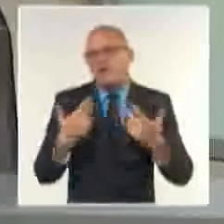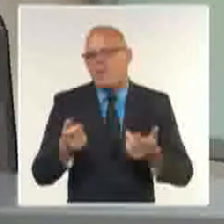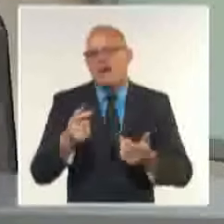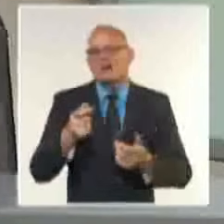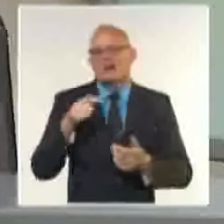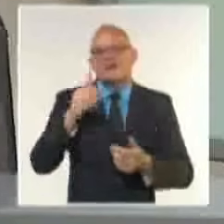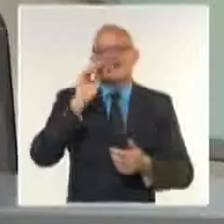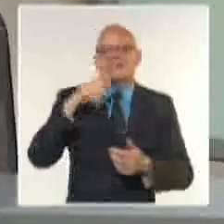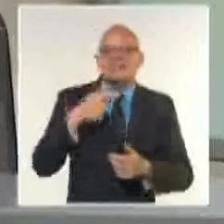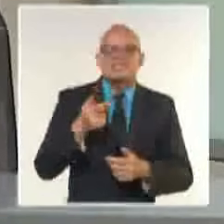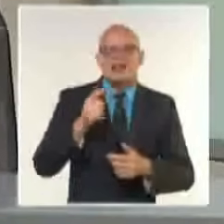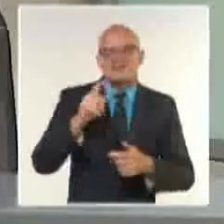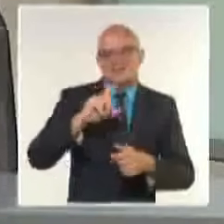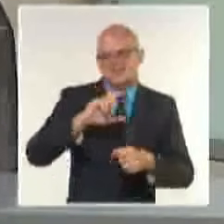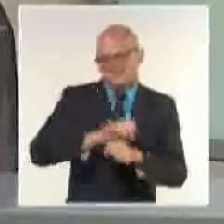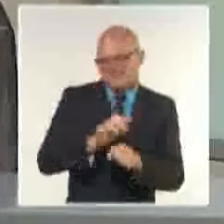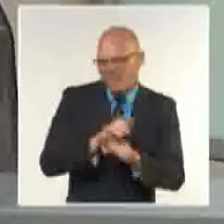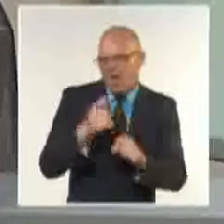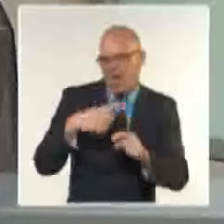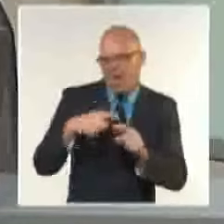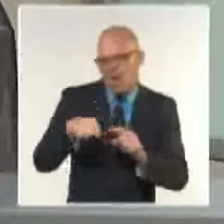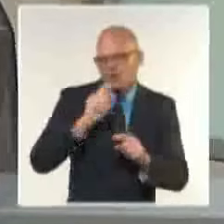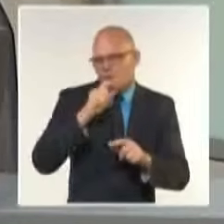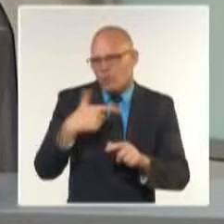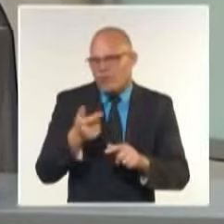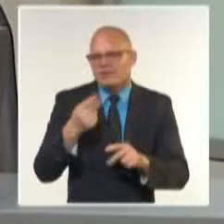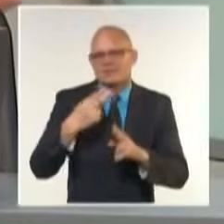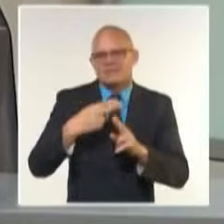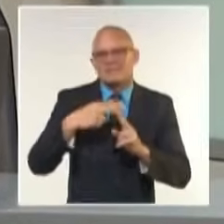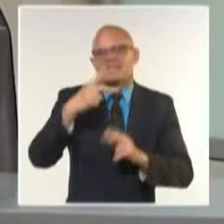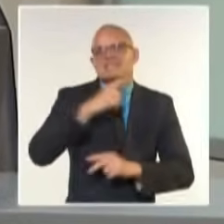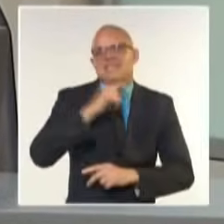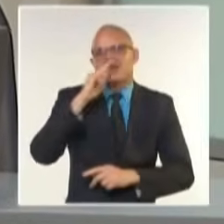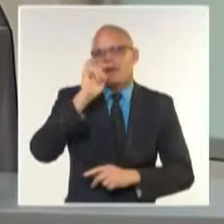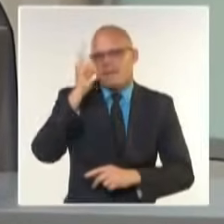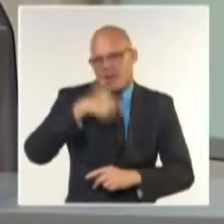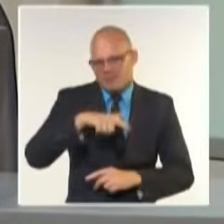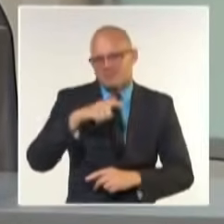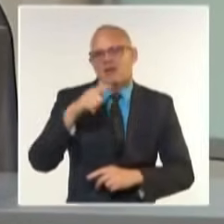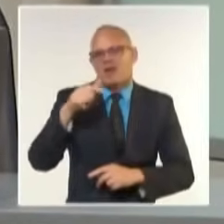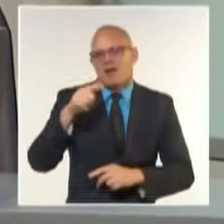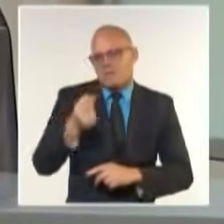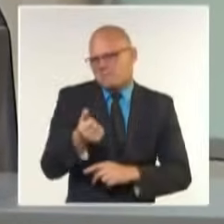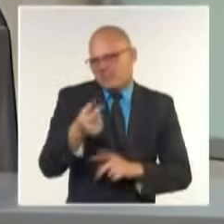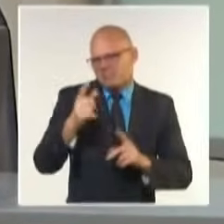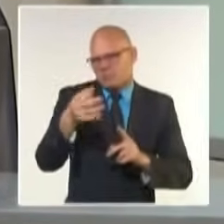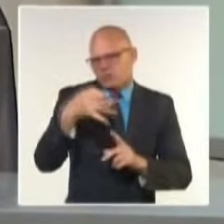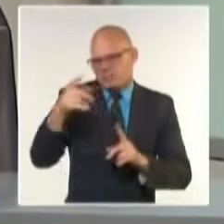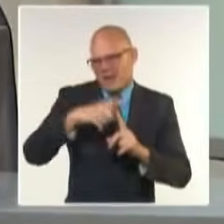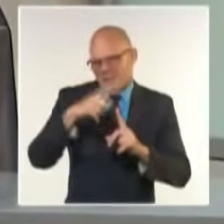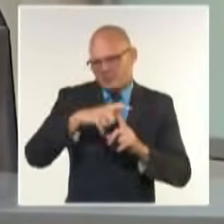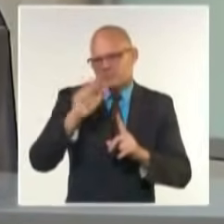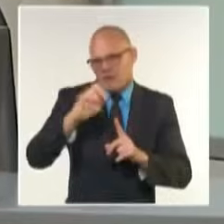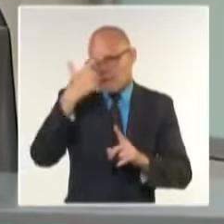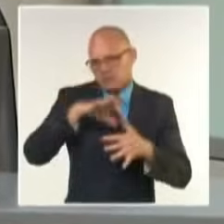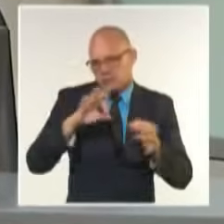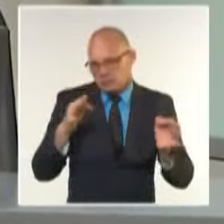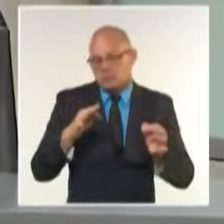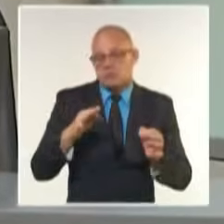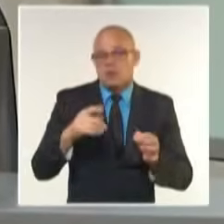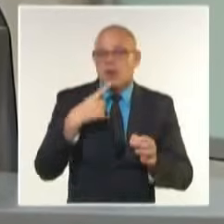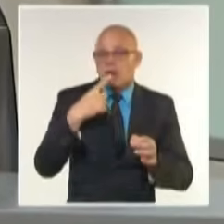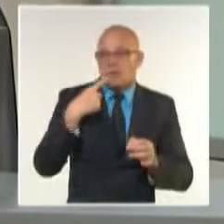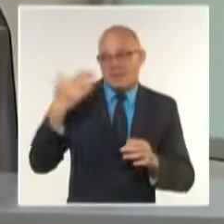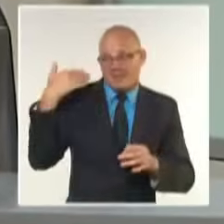hablara solo de hechos delictivos, sino que viniera aquí la administración, los responsables, y dijeran qué es lo que están haciendo para que no siga ocurriendo. Porque no se trata de hacer el cuento y nada